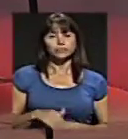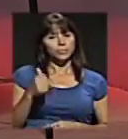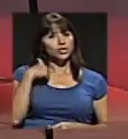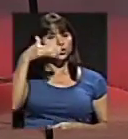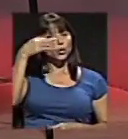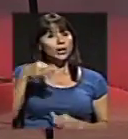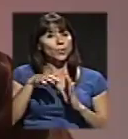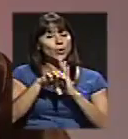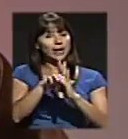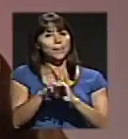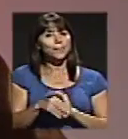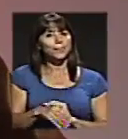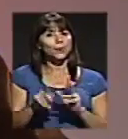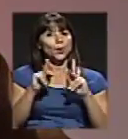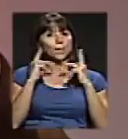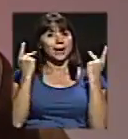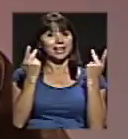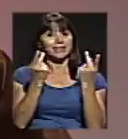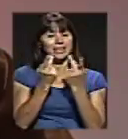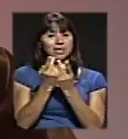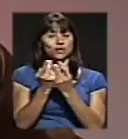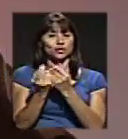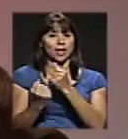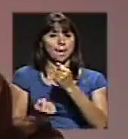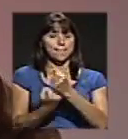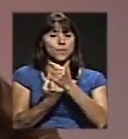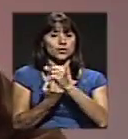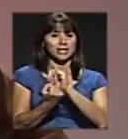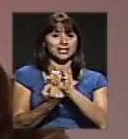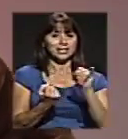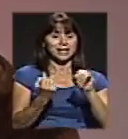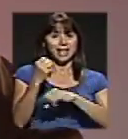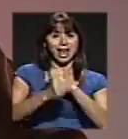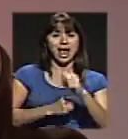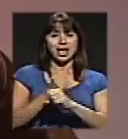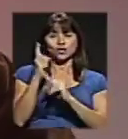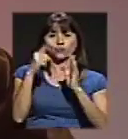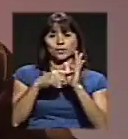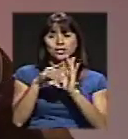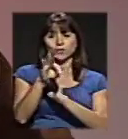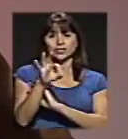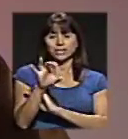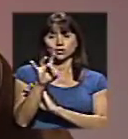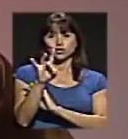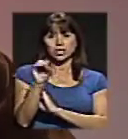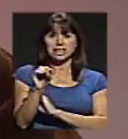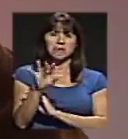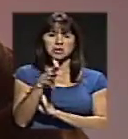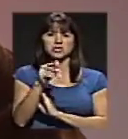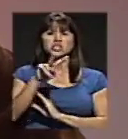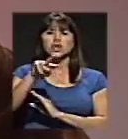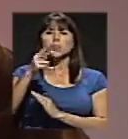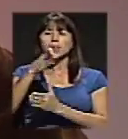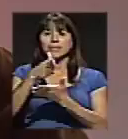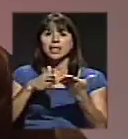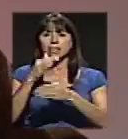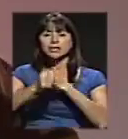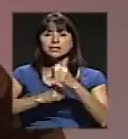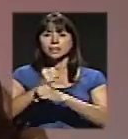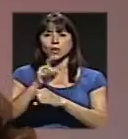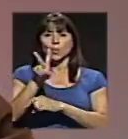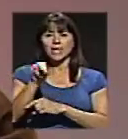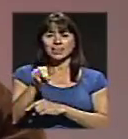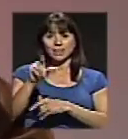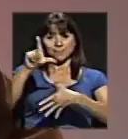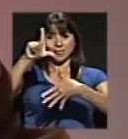por ejemplo, a los partidos de izquierda en la década de los 80, durante la segunda mitad del siglo XX en general, en América Latina